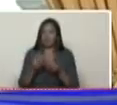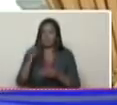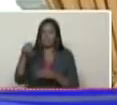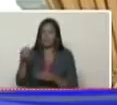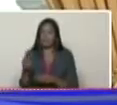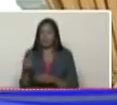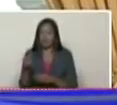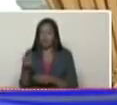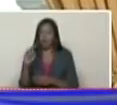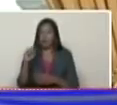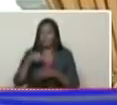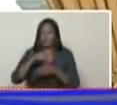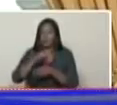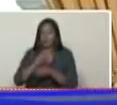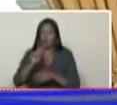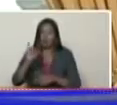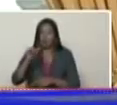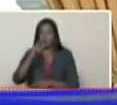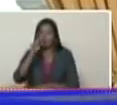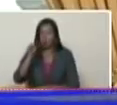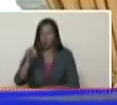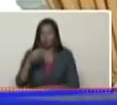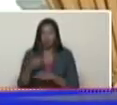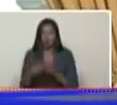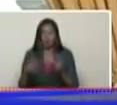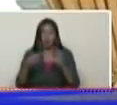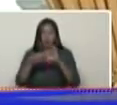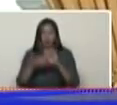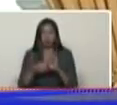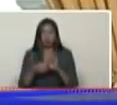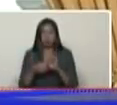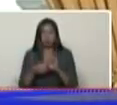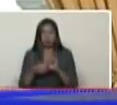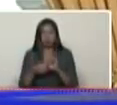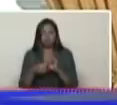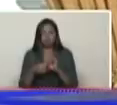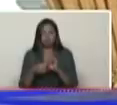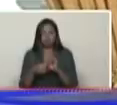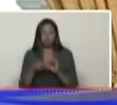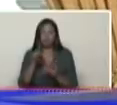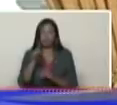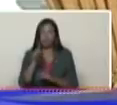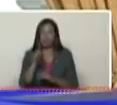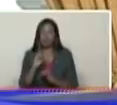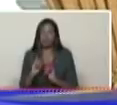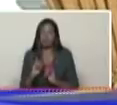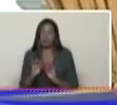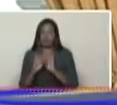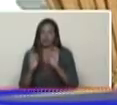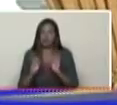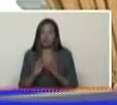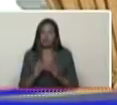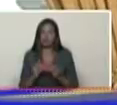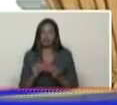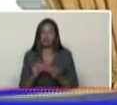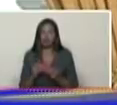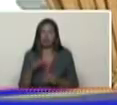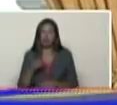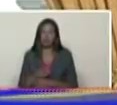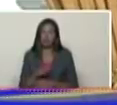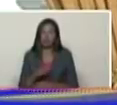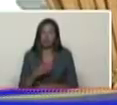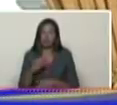mañana, 1 de junio, y cómo articulamos esta ofensiva nueva de la revolución